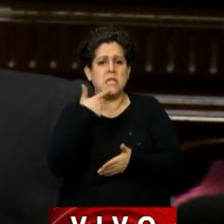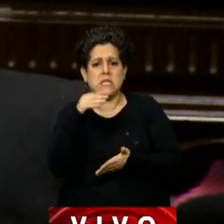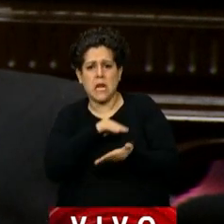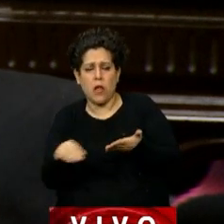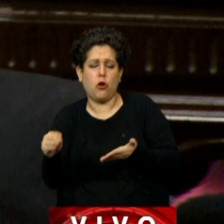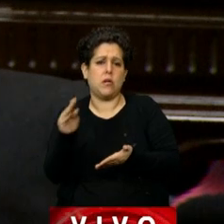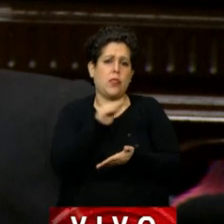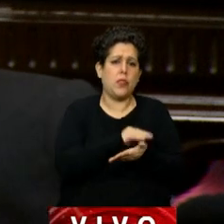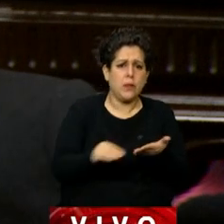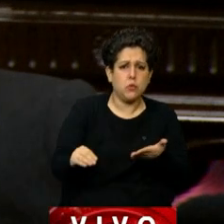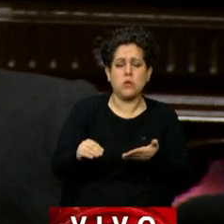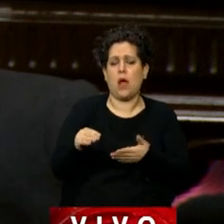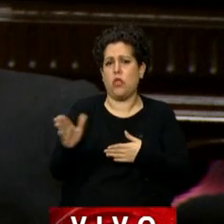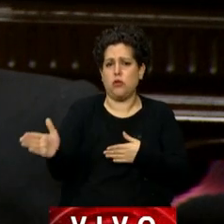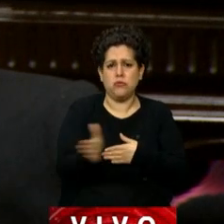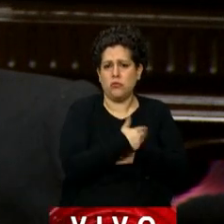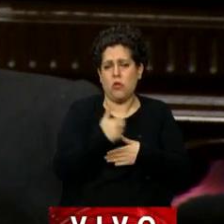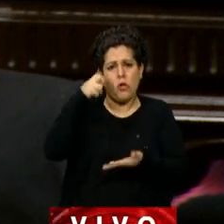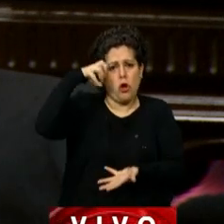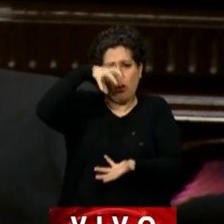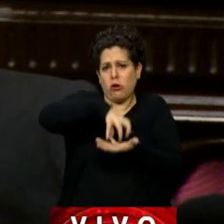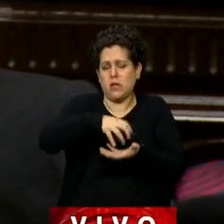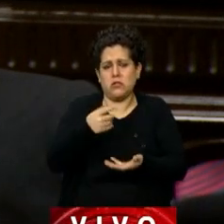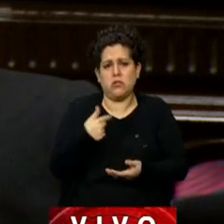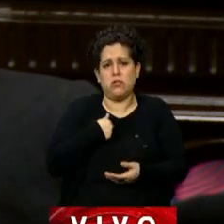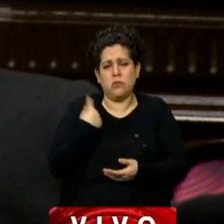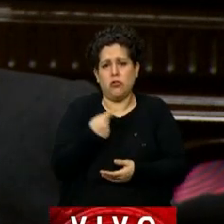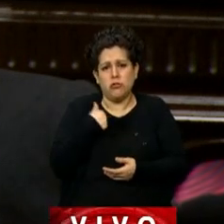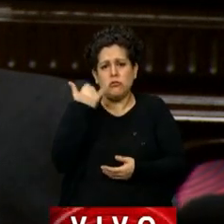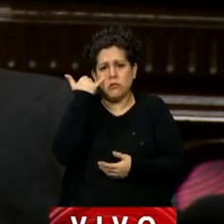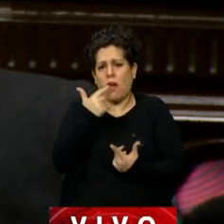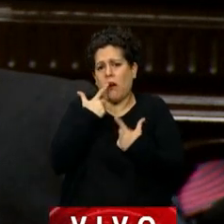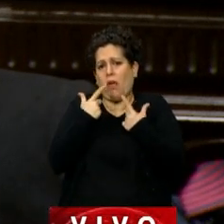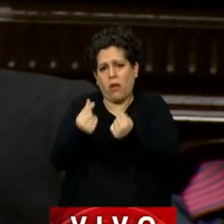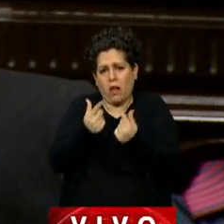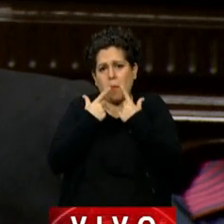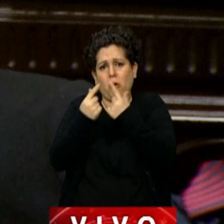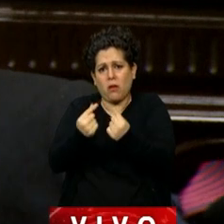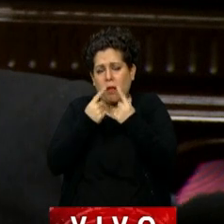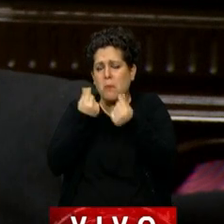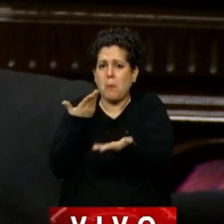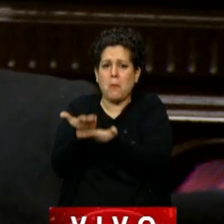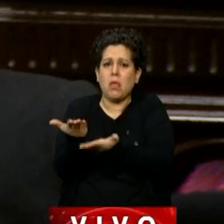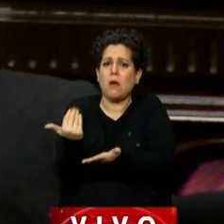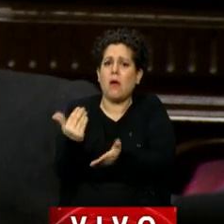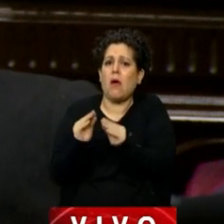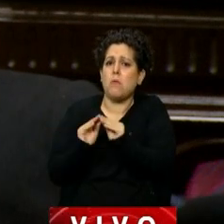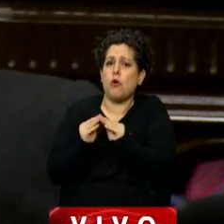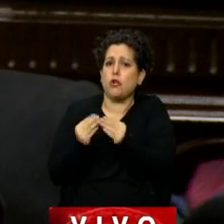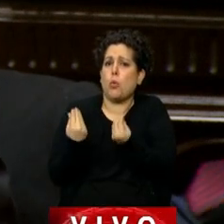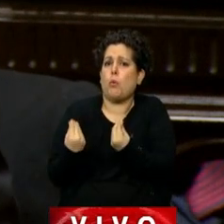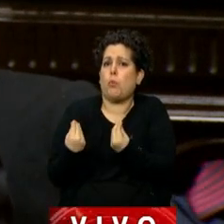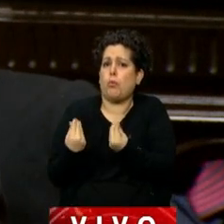senadores, diputados de esta casa, hicimos una serie de reclamos y pedimos explicaciones